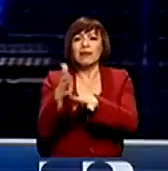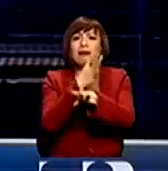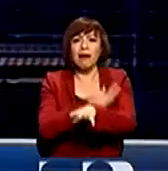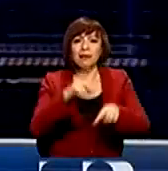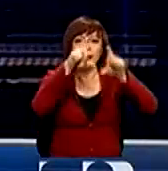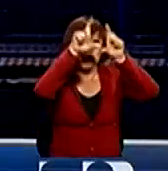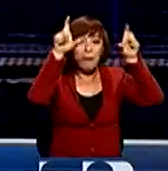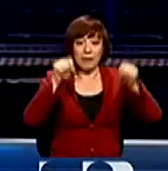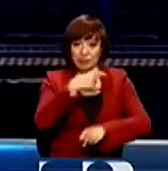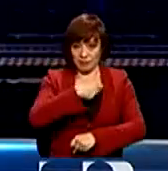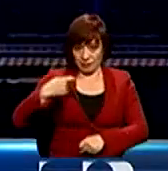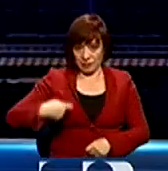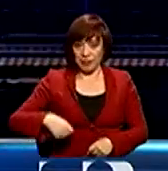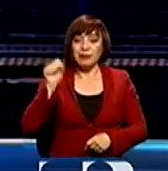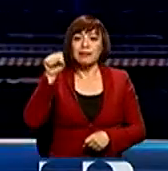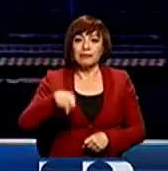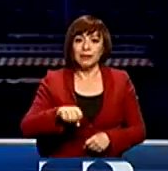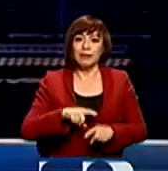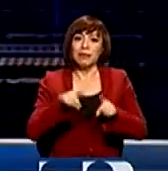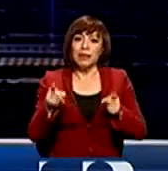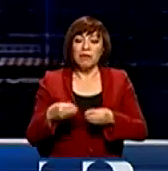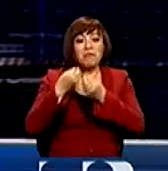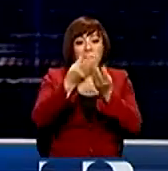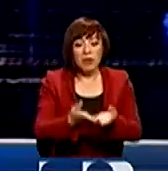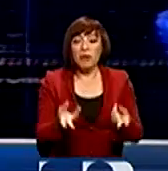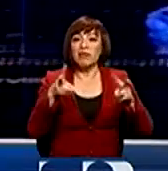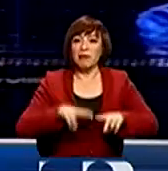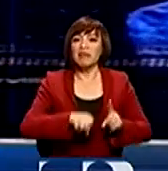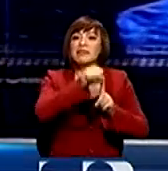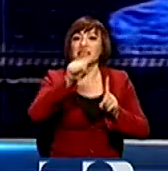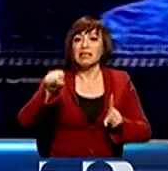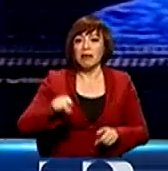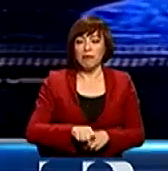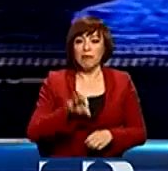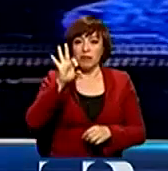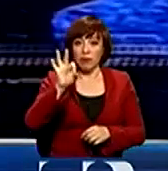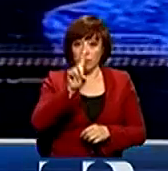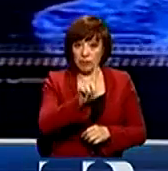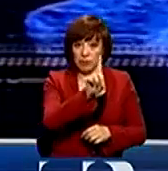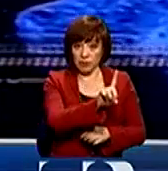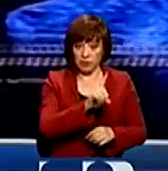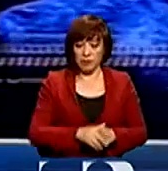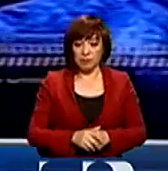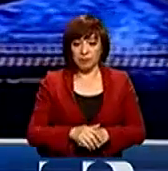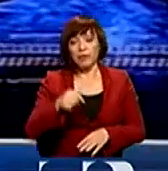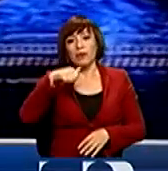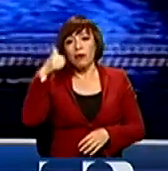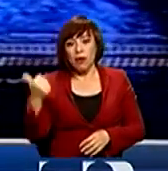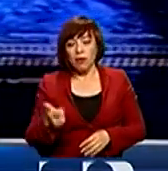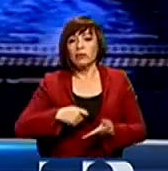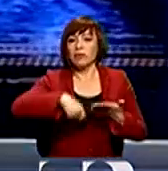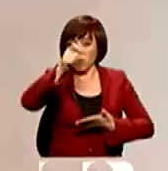CIEC. Fue también quien proporcionó el sistema EQ911. Además, otra decena de contratos.